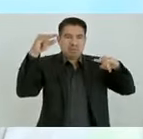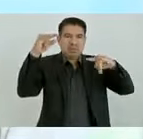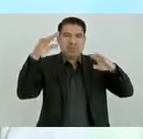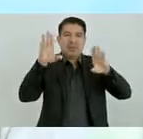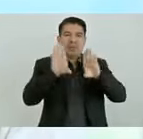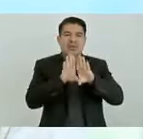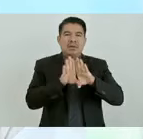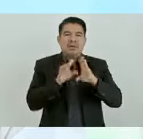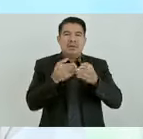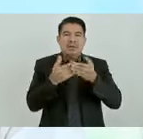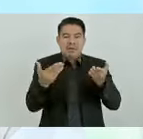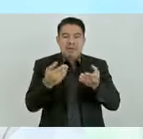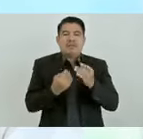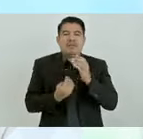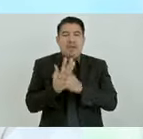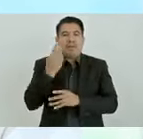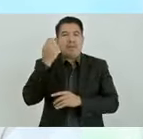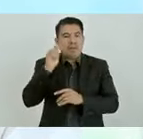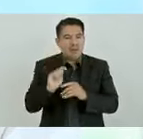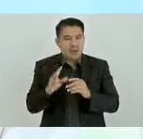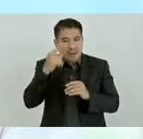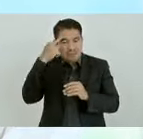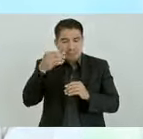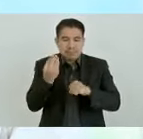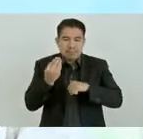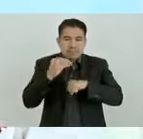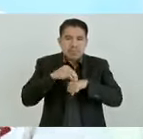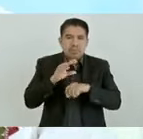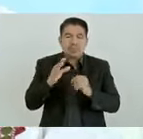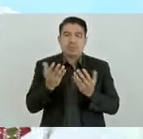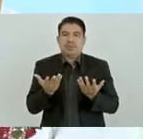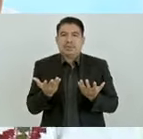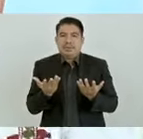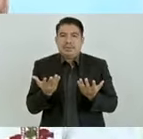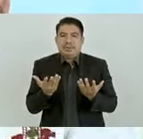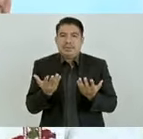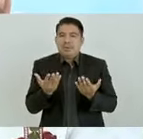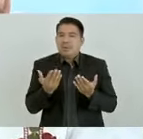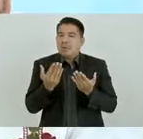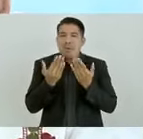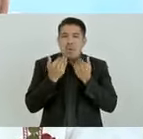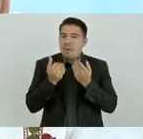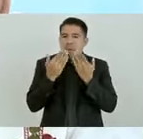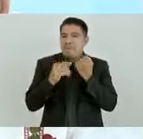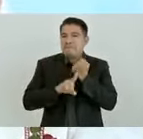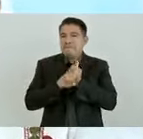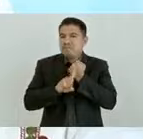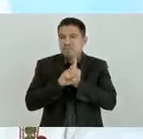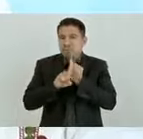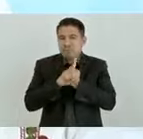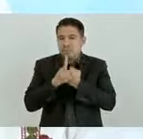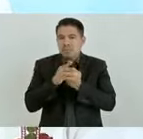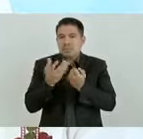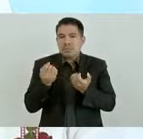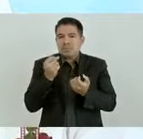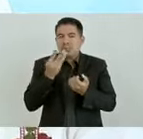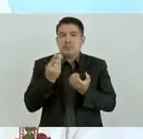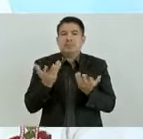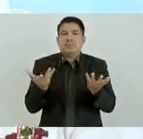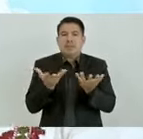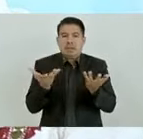la tecnología que existe, no hay ningún problema para operar